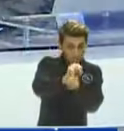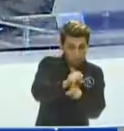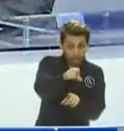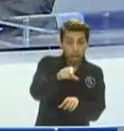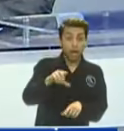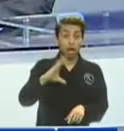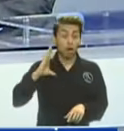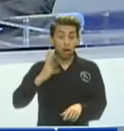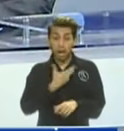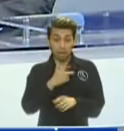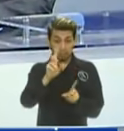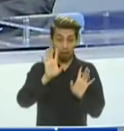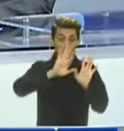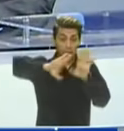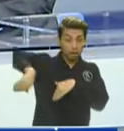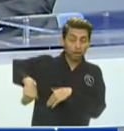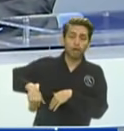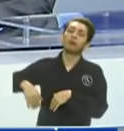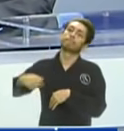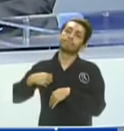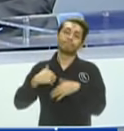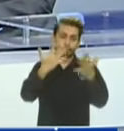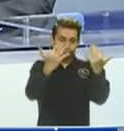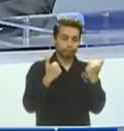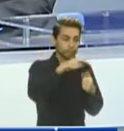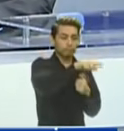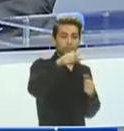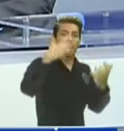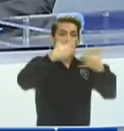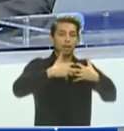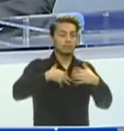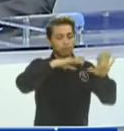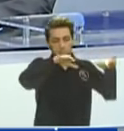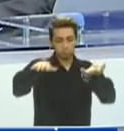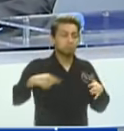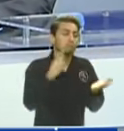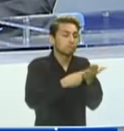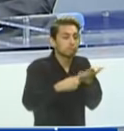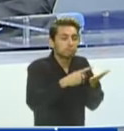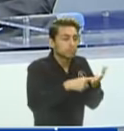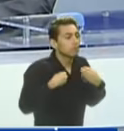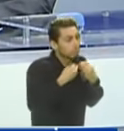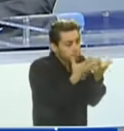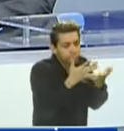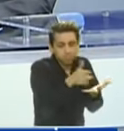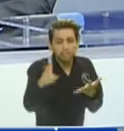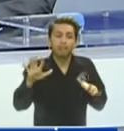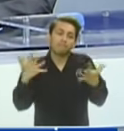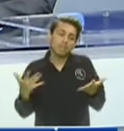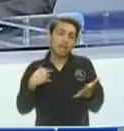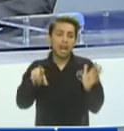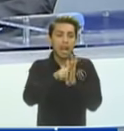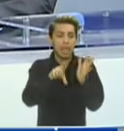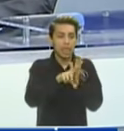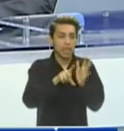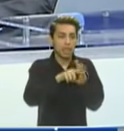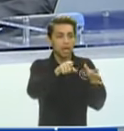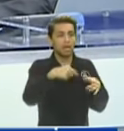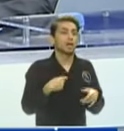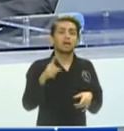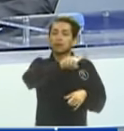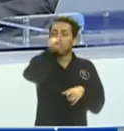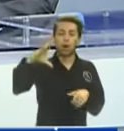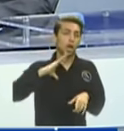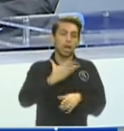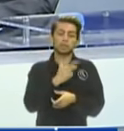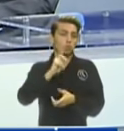dijimos, esta es la ley que íbamos a meter. La verdad es que no hay necesidad de ley. Hagamos un compromiso público el domingo. Trabajamos